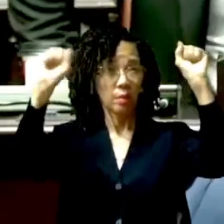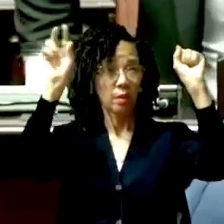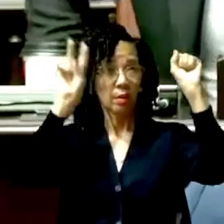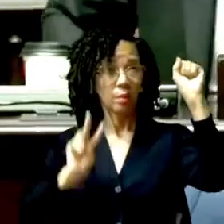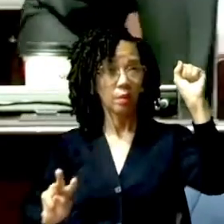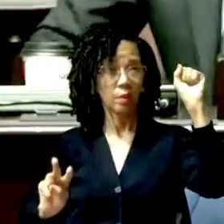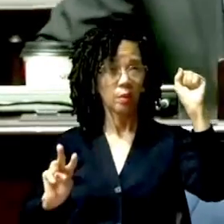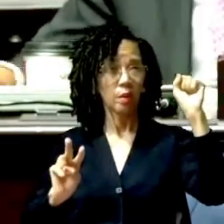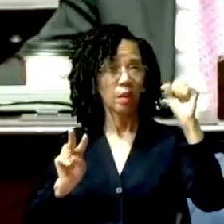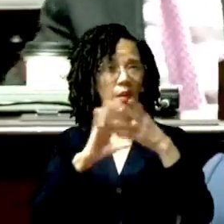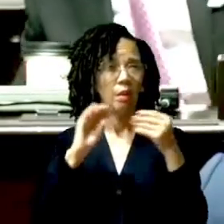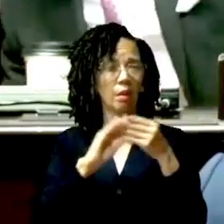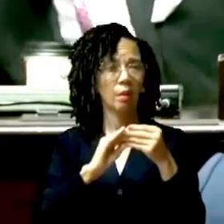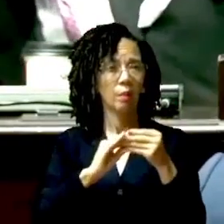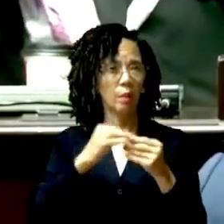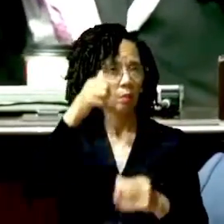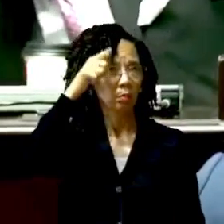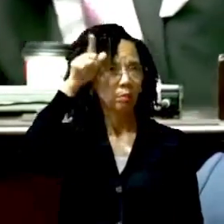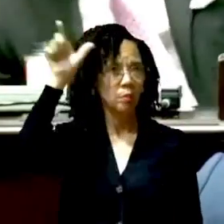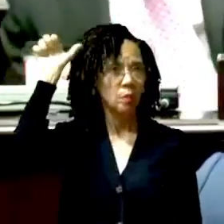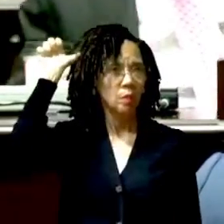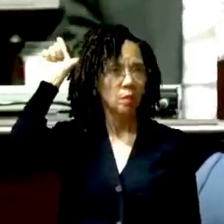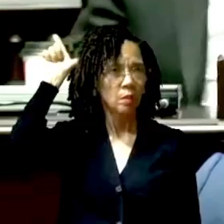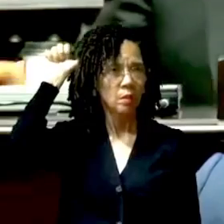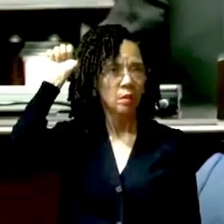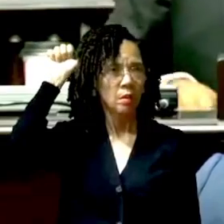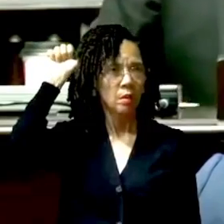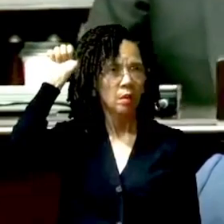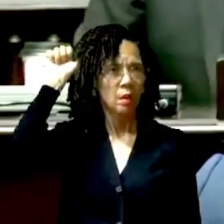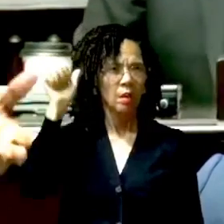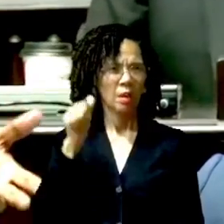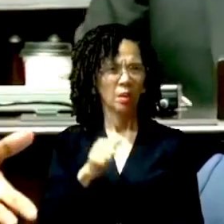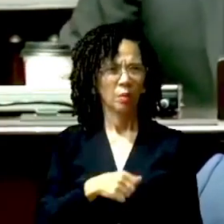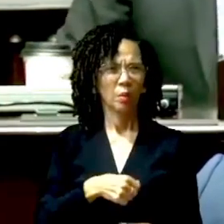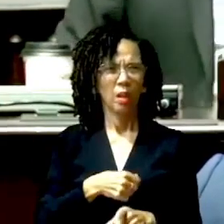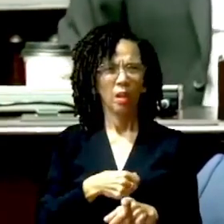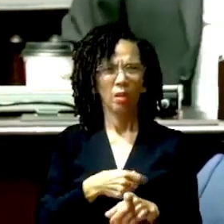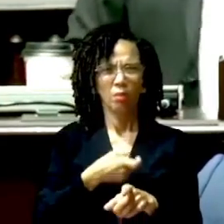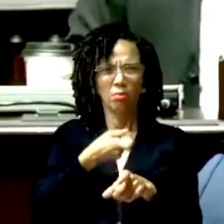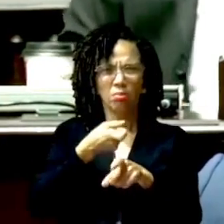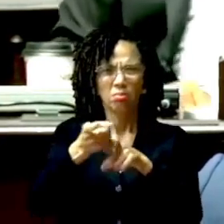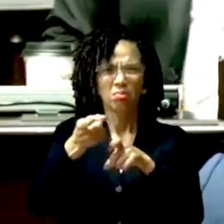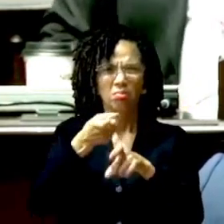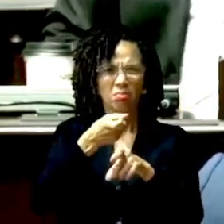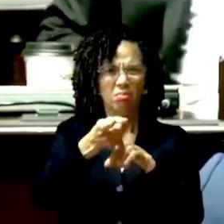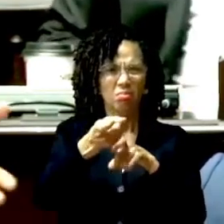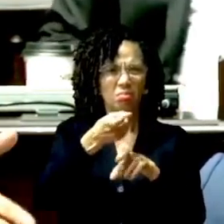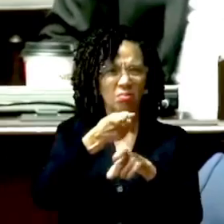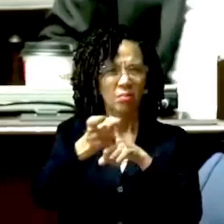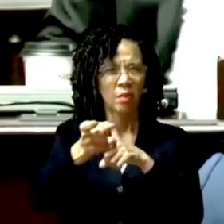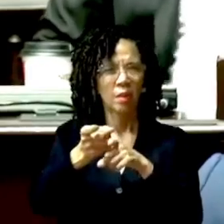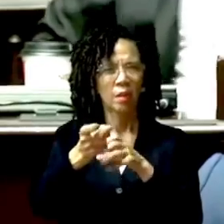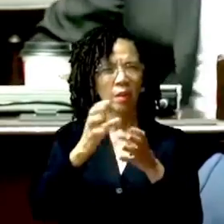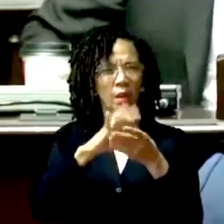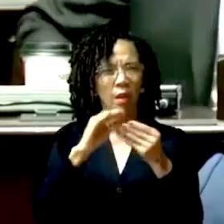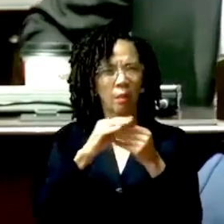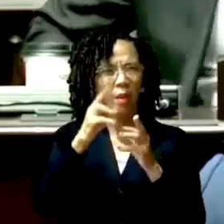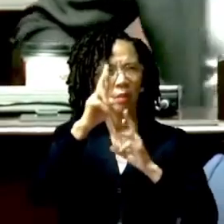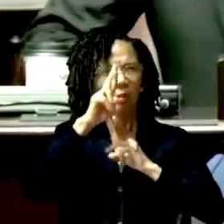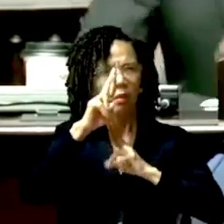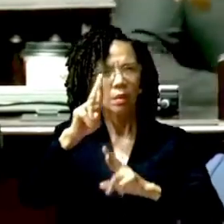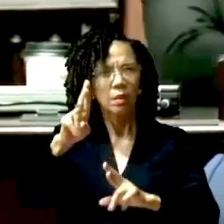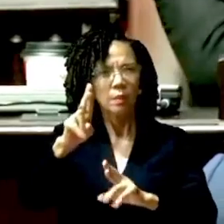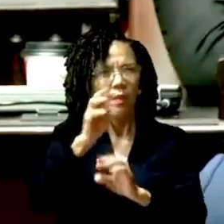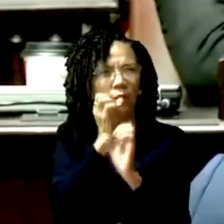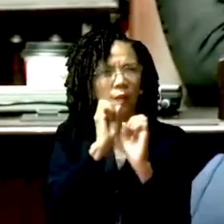actividades infantiles que cada uno de nosotros hemos propiciado o hemos sido parte en nuestra etapa de vida,